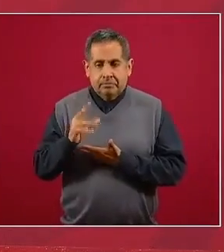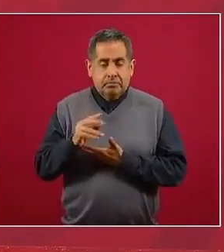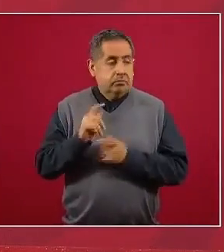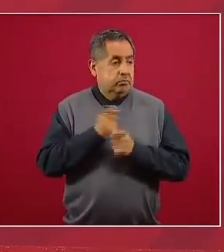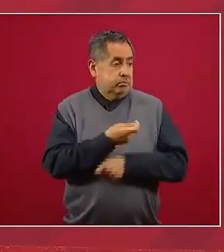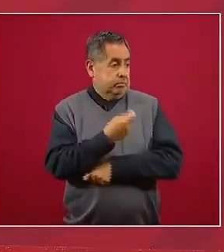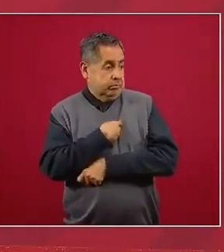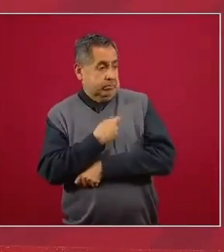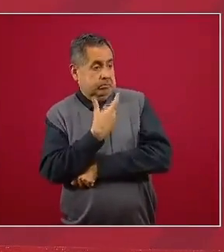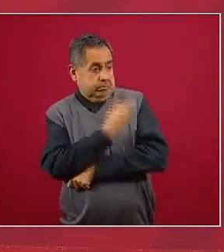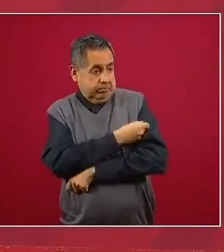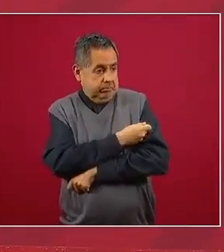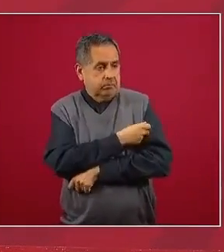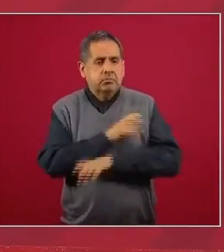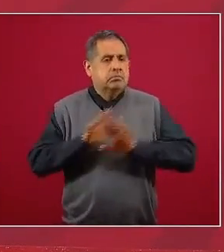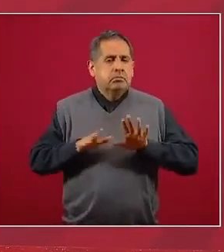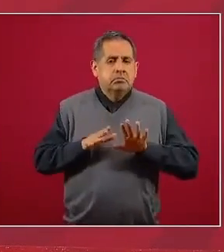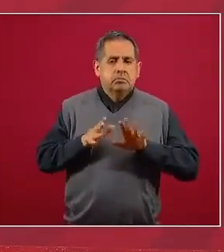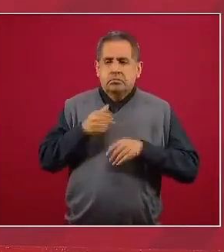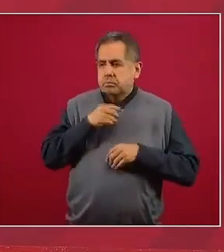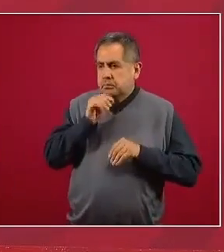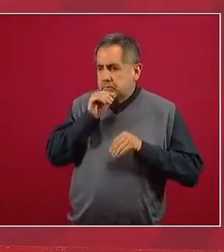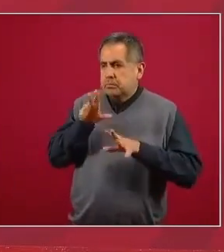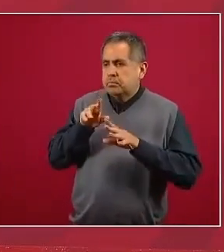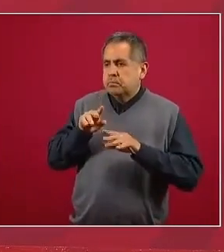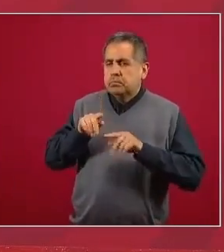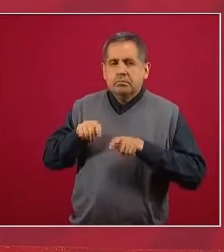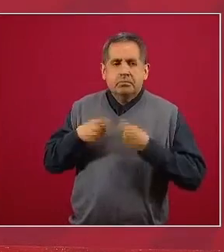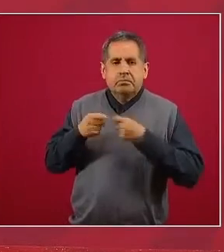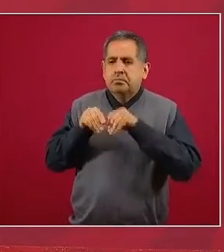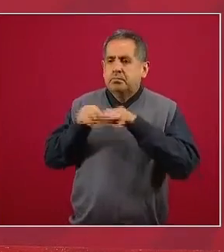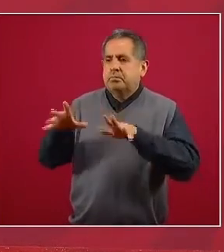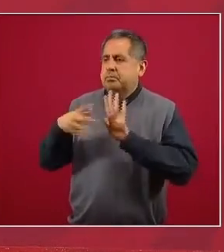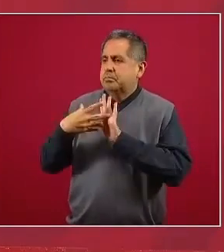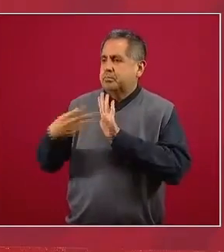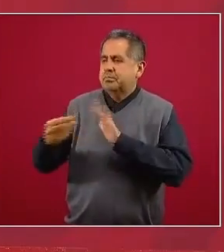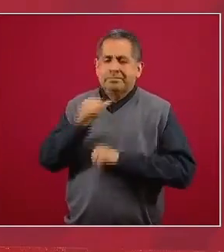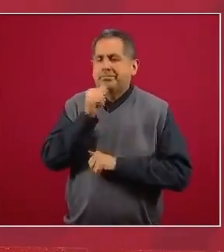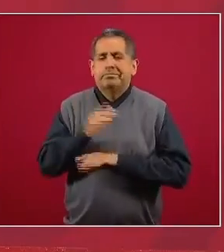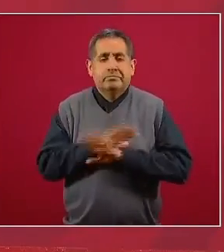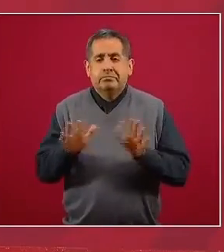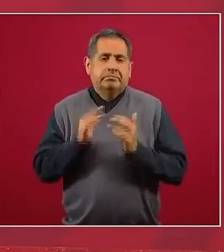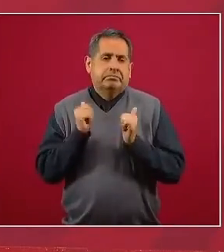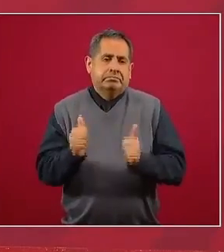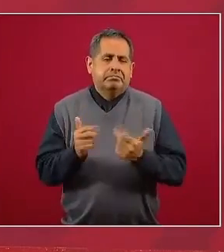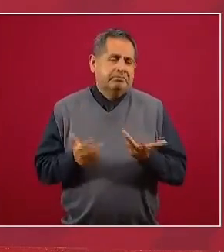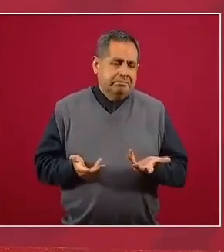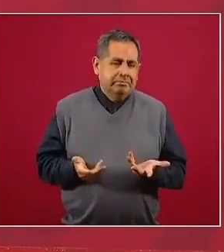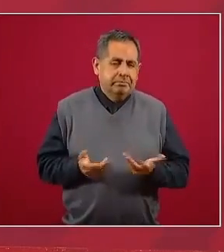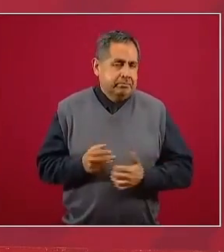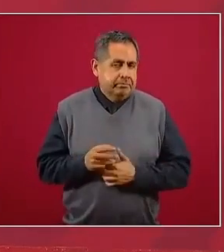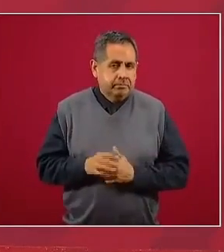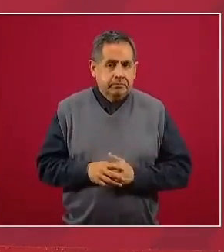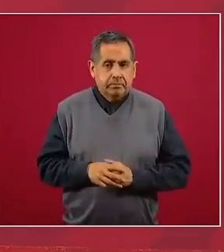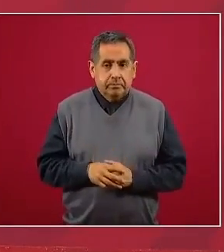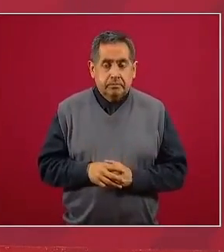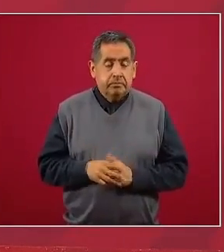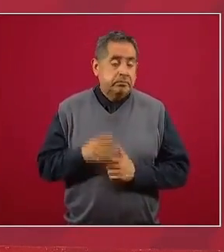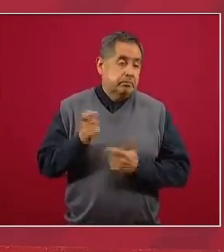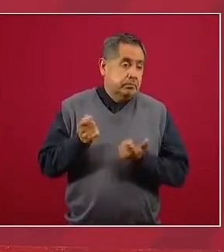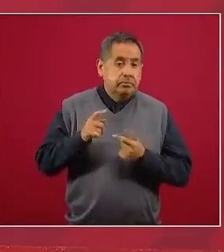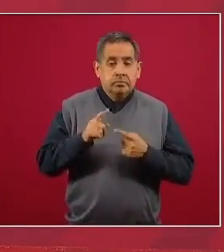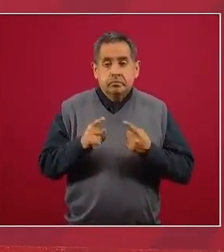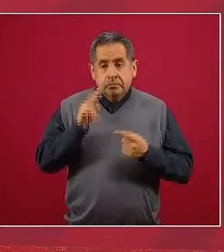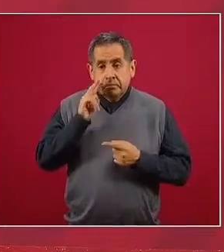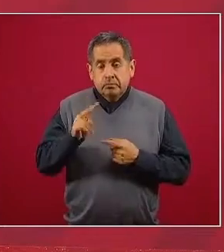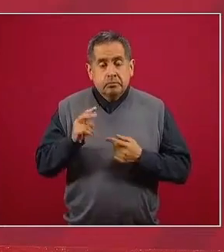vacunada pudiera no expulsar con tanta eficiencia los microorganismos, en este caso los virus. Entonces, como se